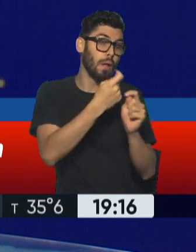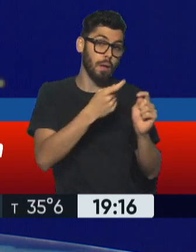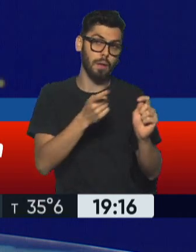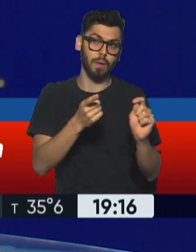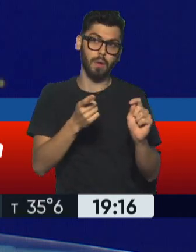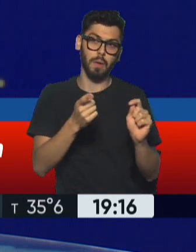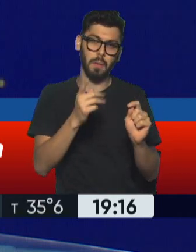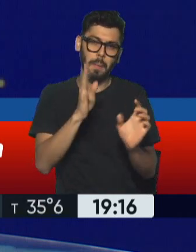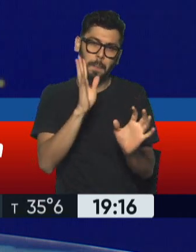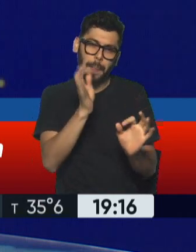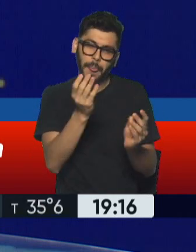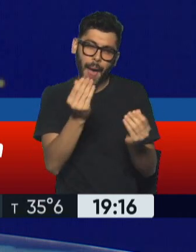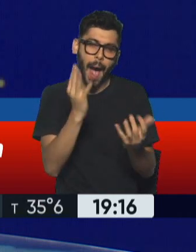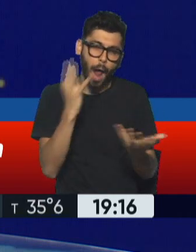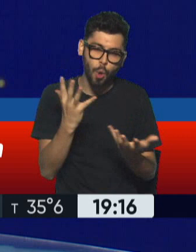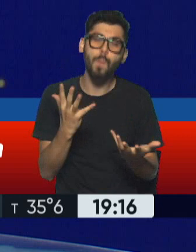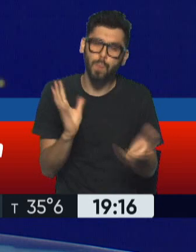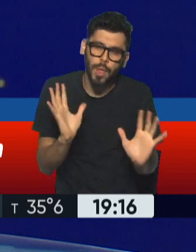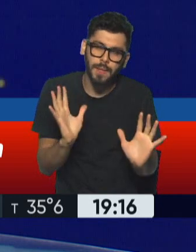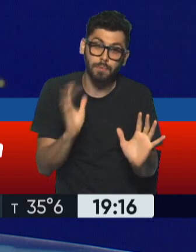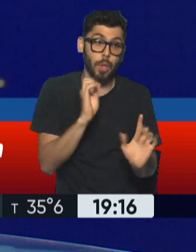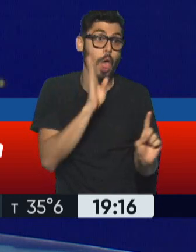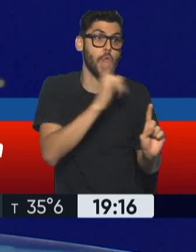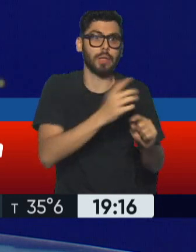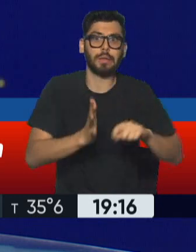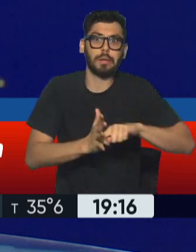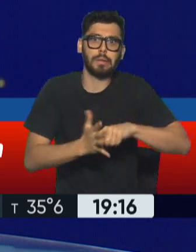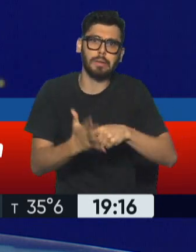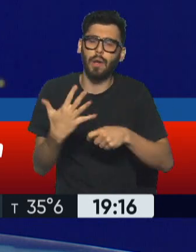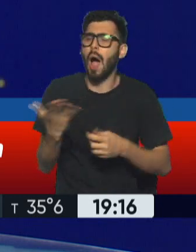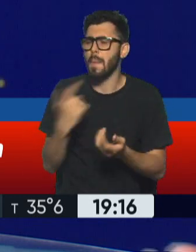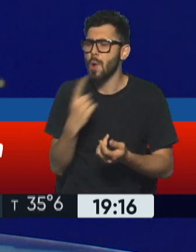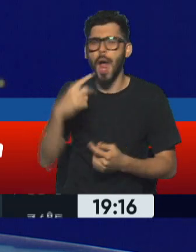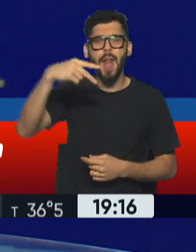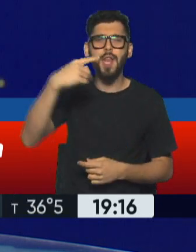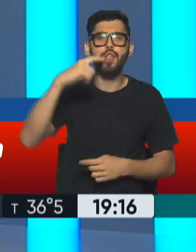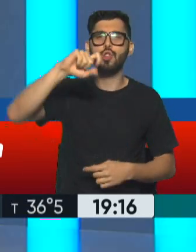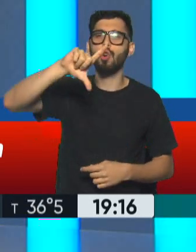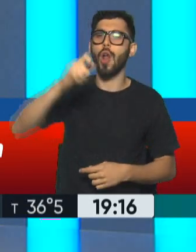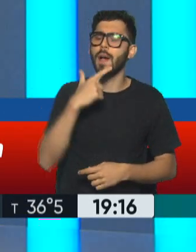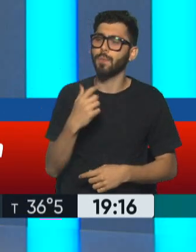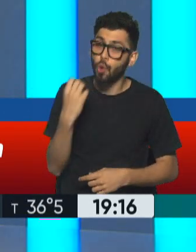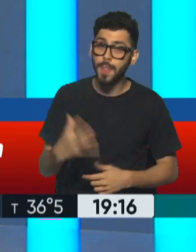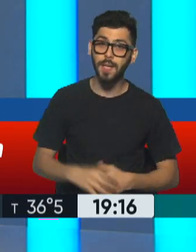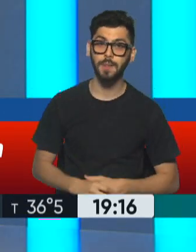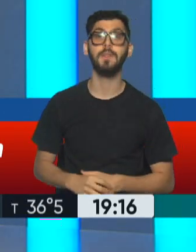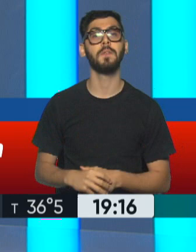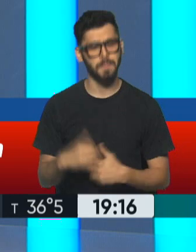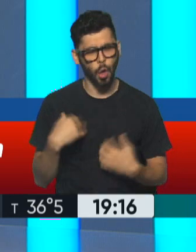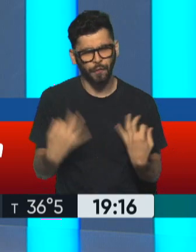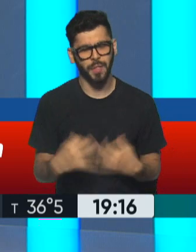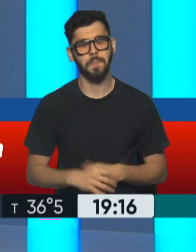Monetario Internacional cuando crecen incluso las presiones desde Estados Unidos? Se lo voy a preguntar a Nicolás Fiorentino, que ya está en la mesa. ¿Cómo estás, Nico? Bien, por lo